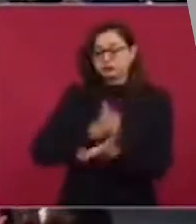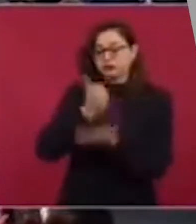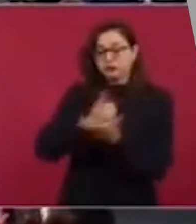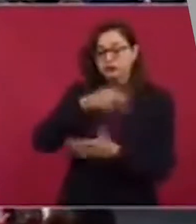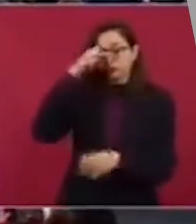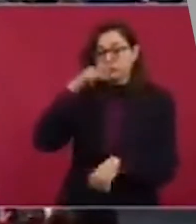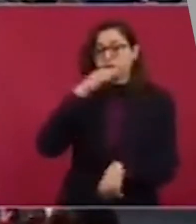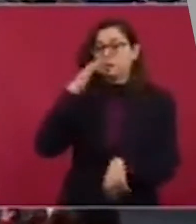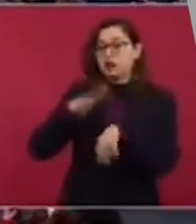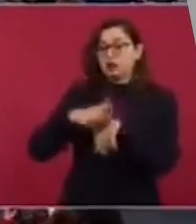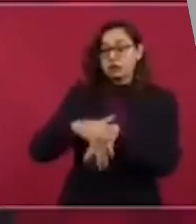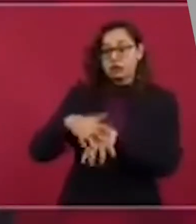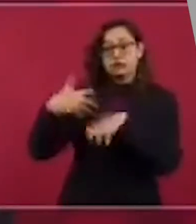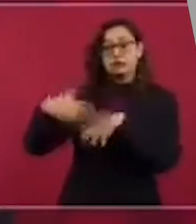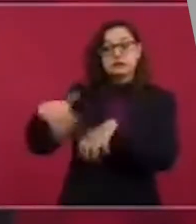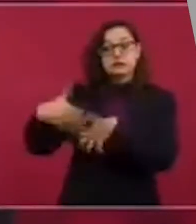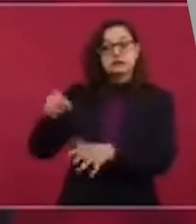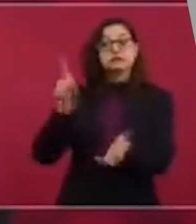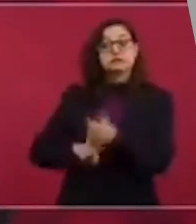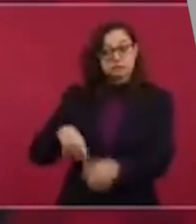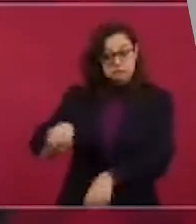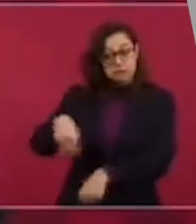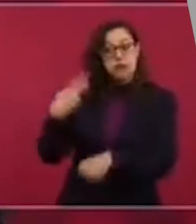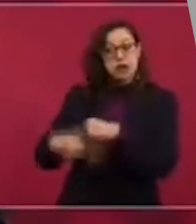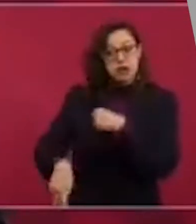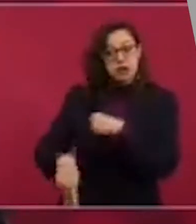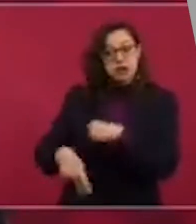advirtió que era muy peligrosa la marcha. Sí, sí, porque